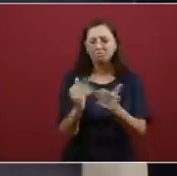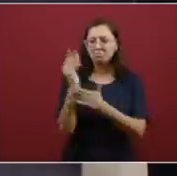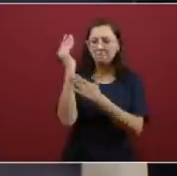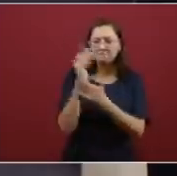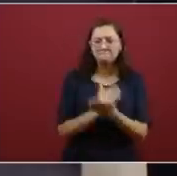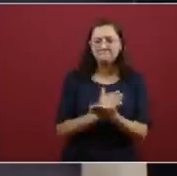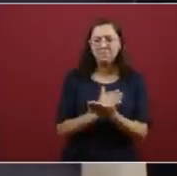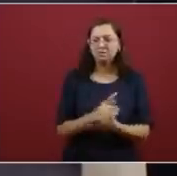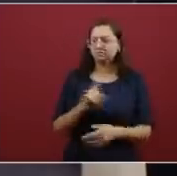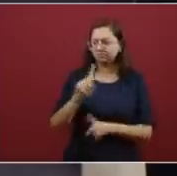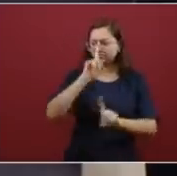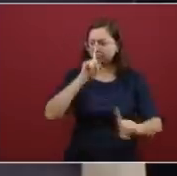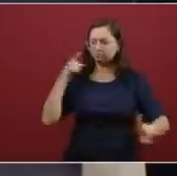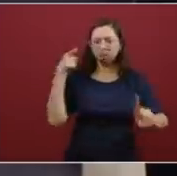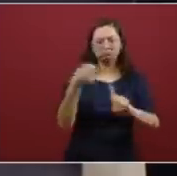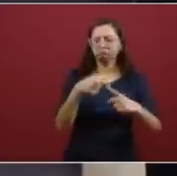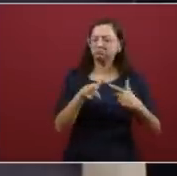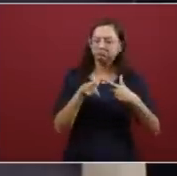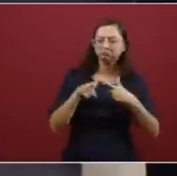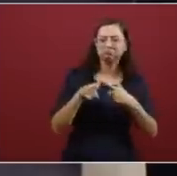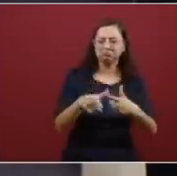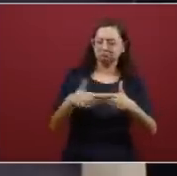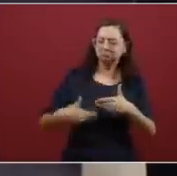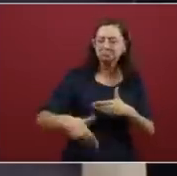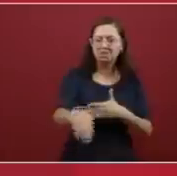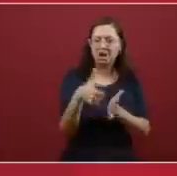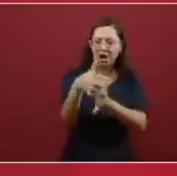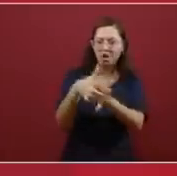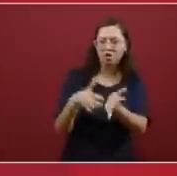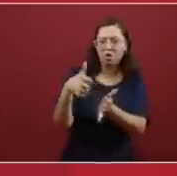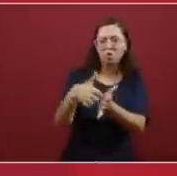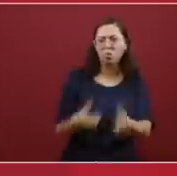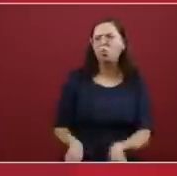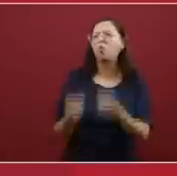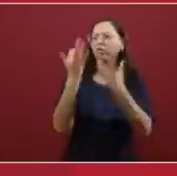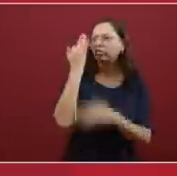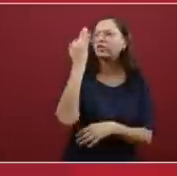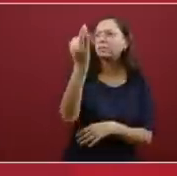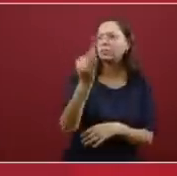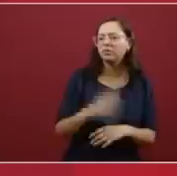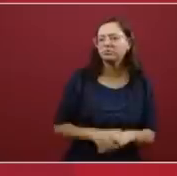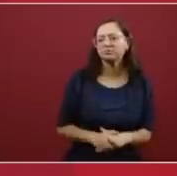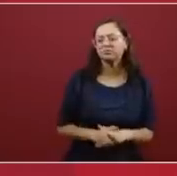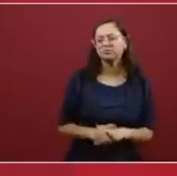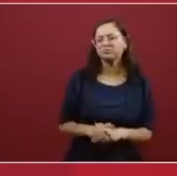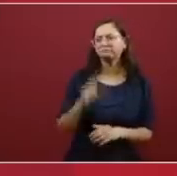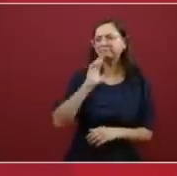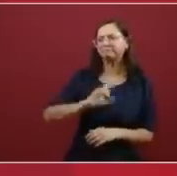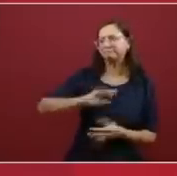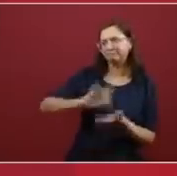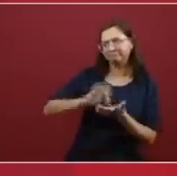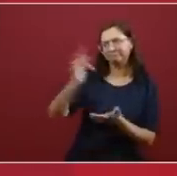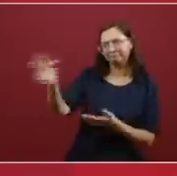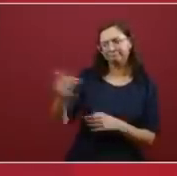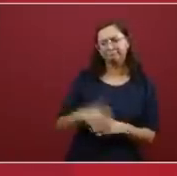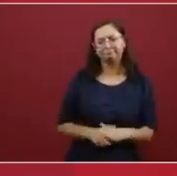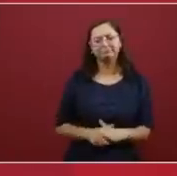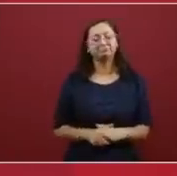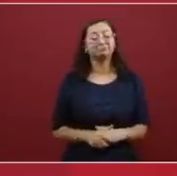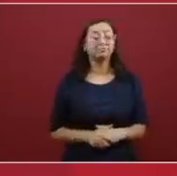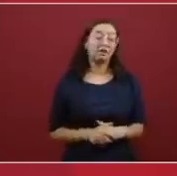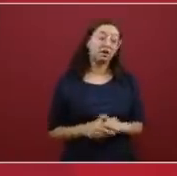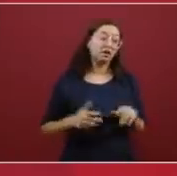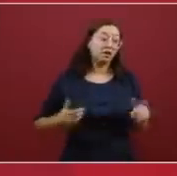¿está dentro de sus objetivos mantenerlo y por cuánto tiempo? Pues gracias por su respuesta. Vamos a